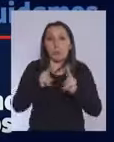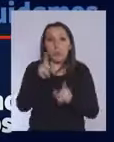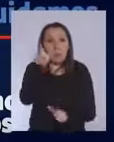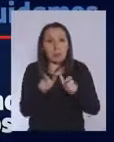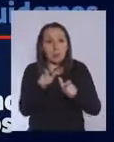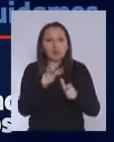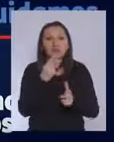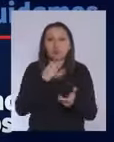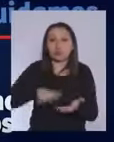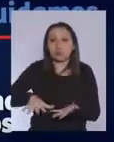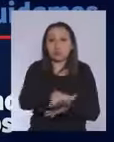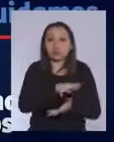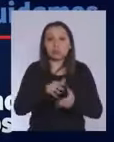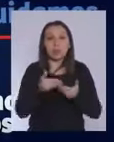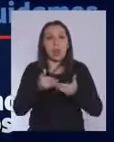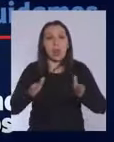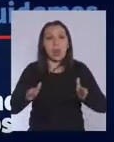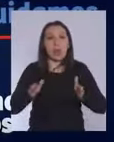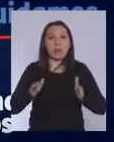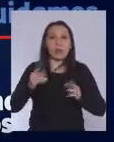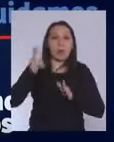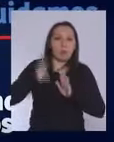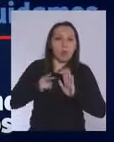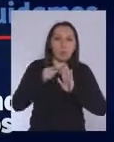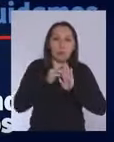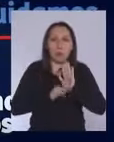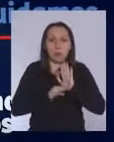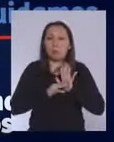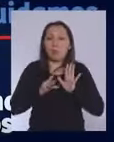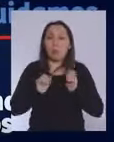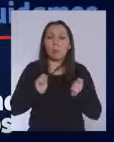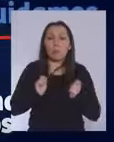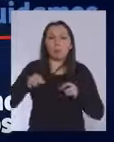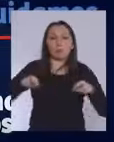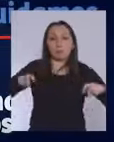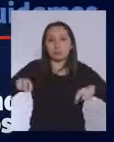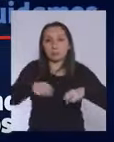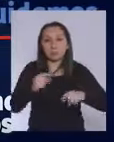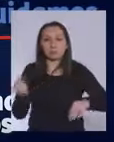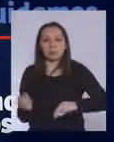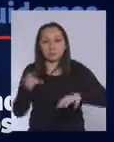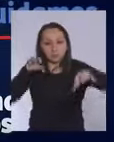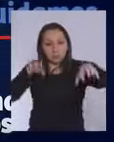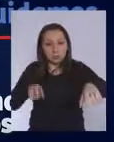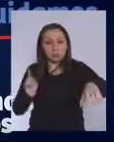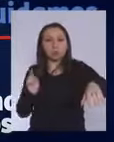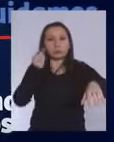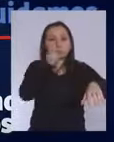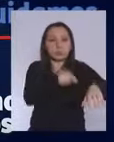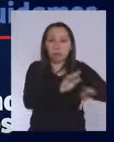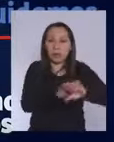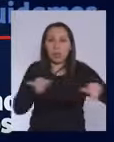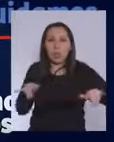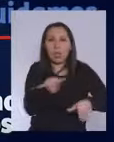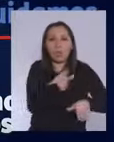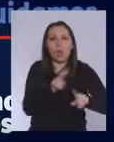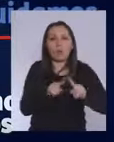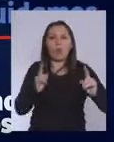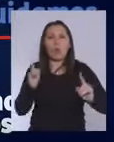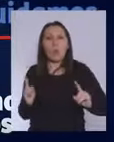las personas que están ahí estén liberadas de muchas de las restricciones y van a poder trasladarse solo a este tipo de comunas y no a